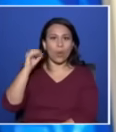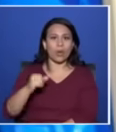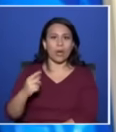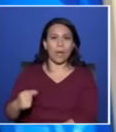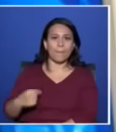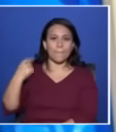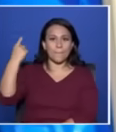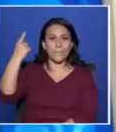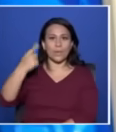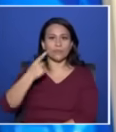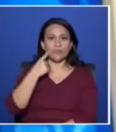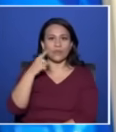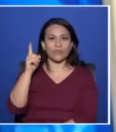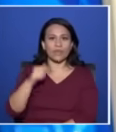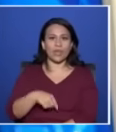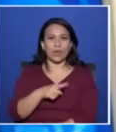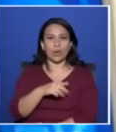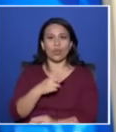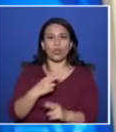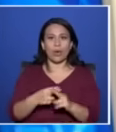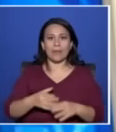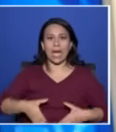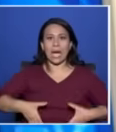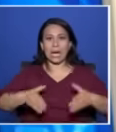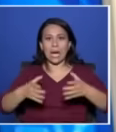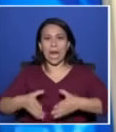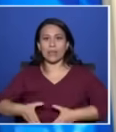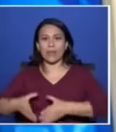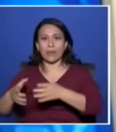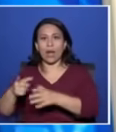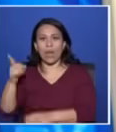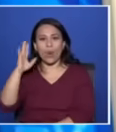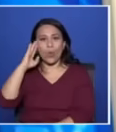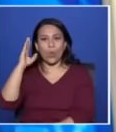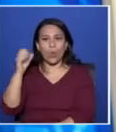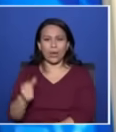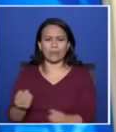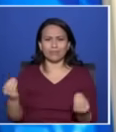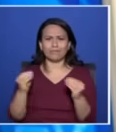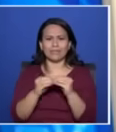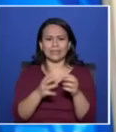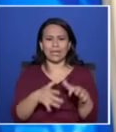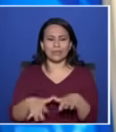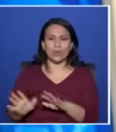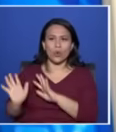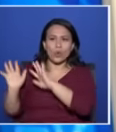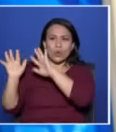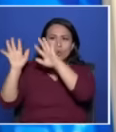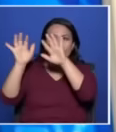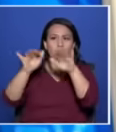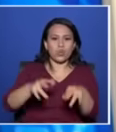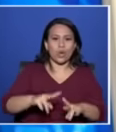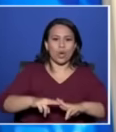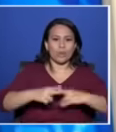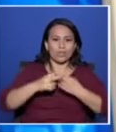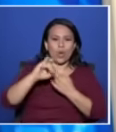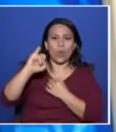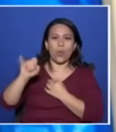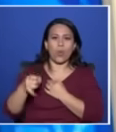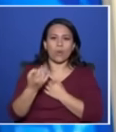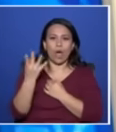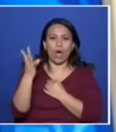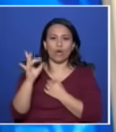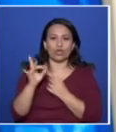próximo feriado. Con el nombre El Carnaval es en Cuenca, las más de 100 actividades programadas van a iniciar el jueves 8 de